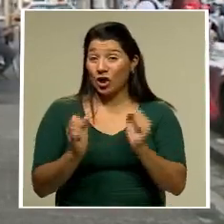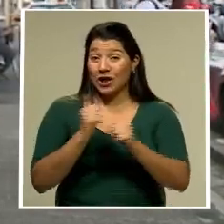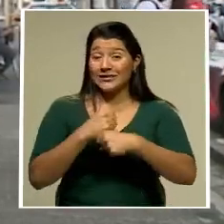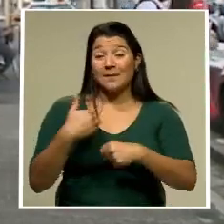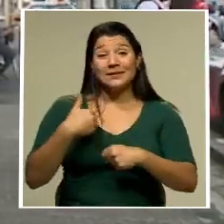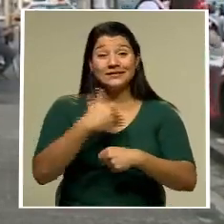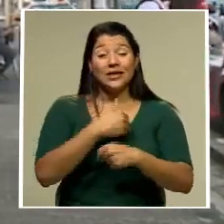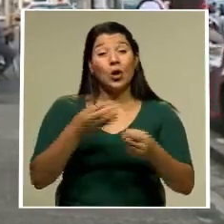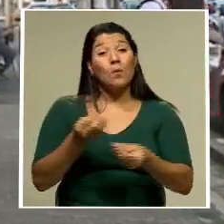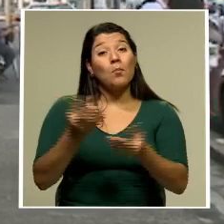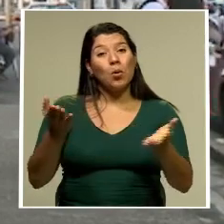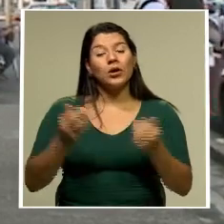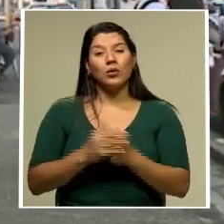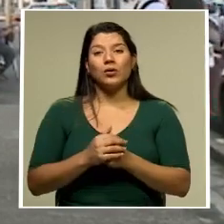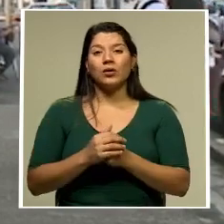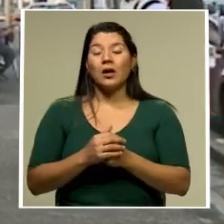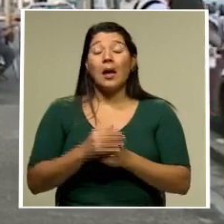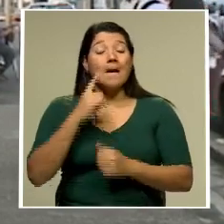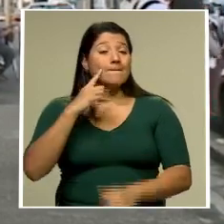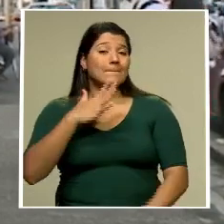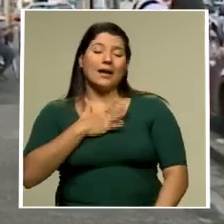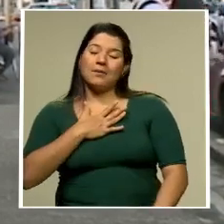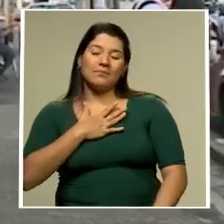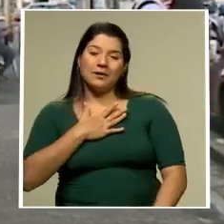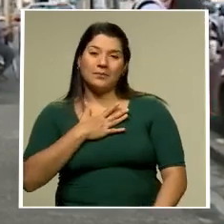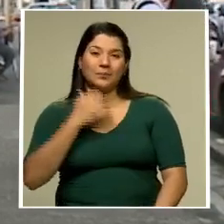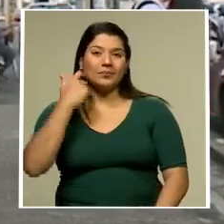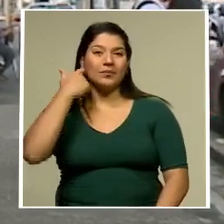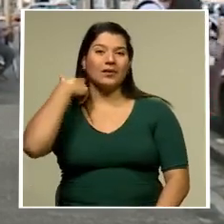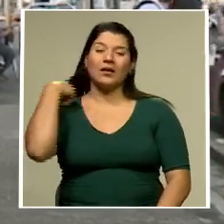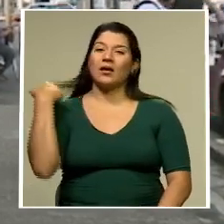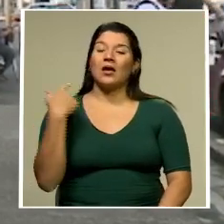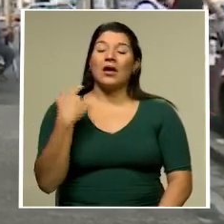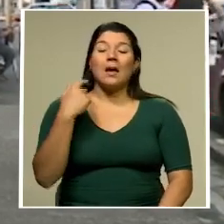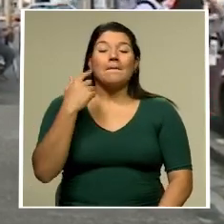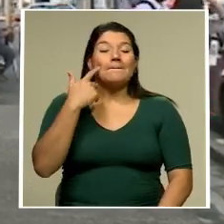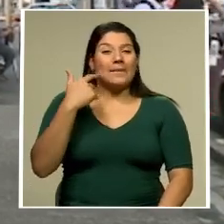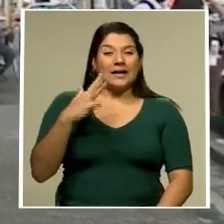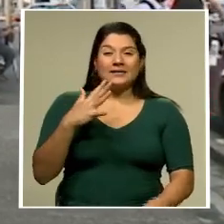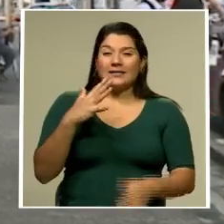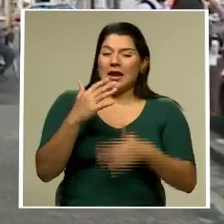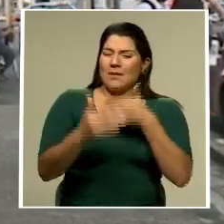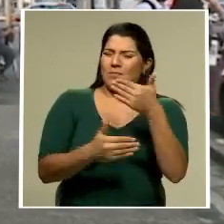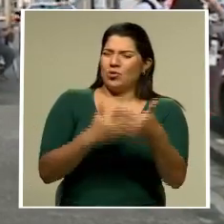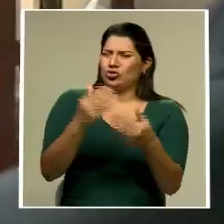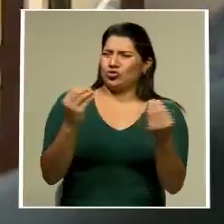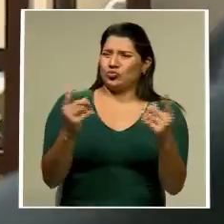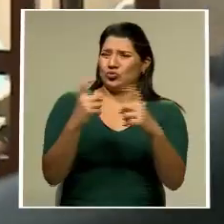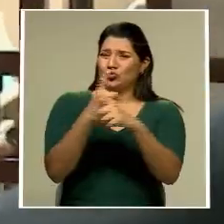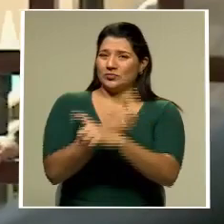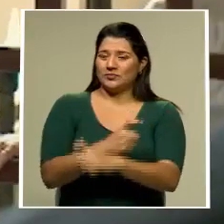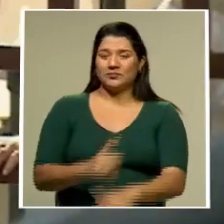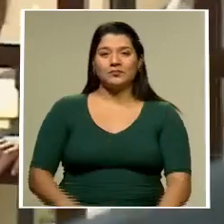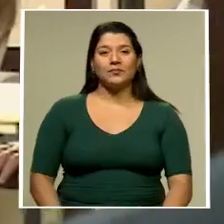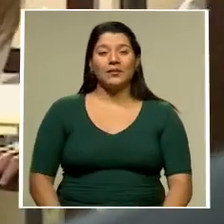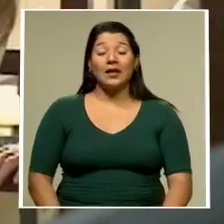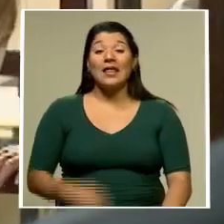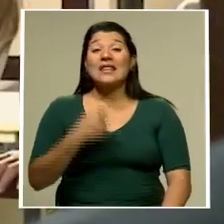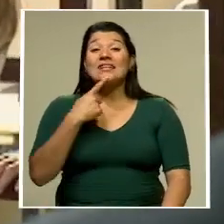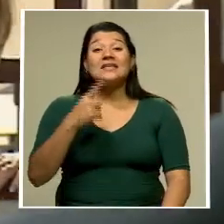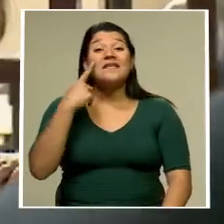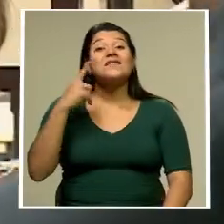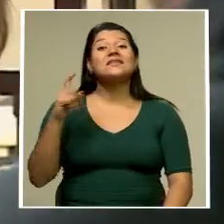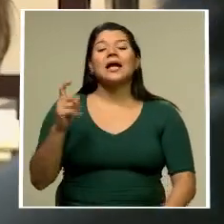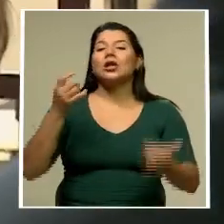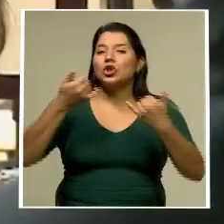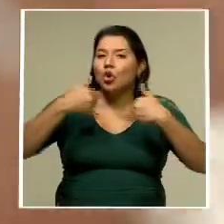situación, es perfectamente pensable que la situación procedimental se va a complicar en demasía. Precisamente la Fiscalía confirmó